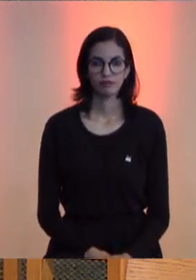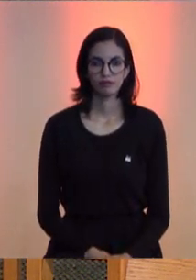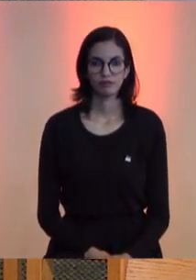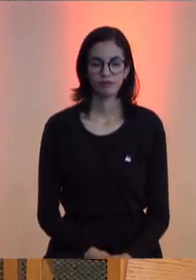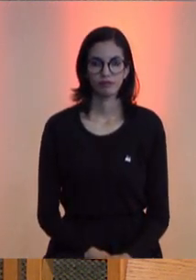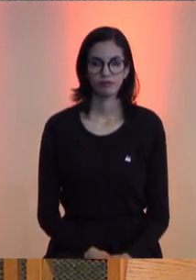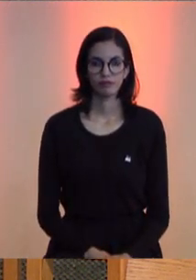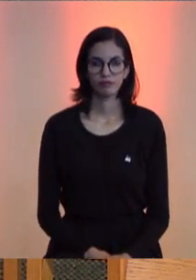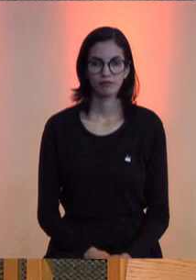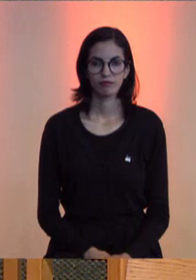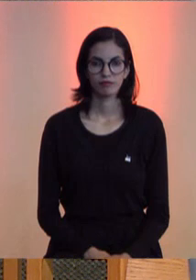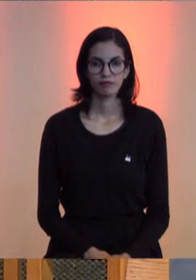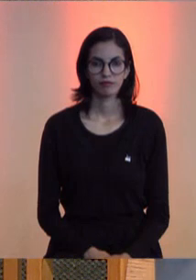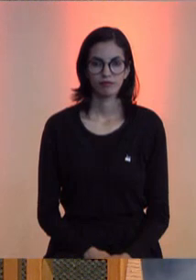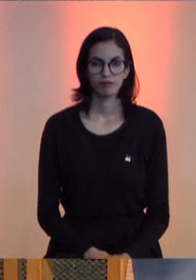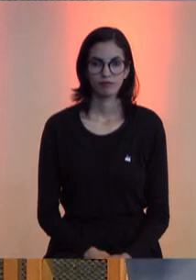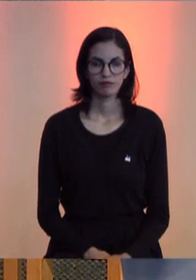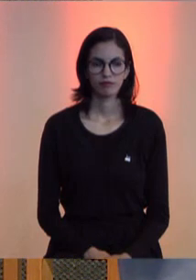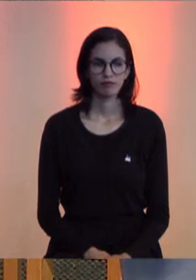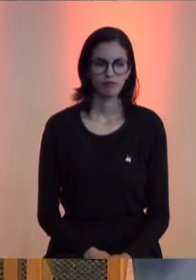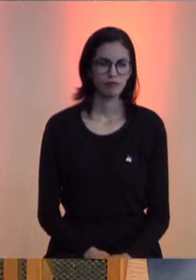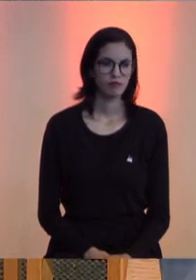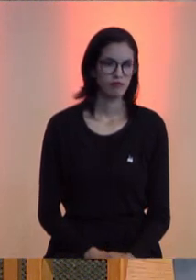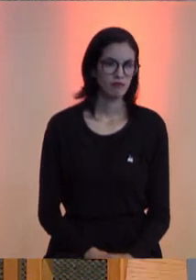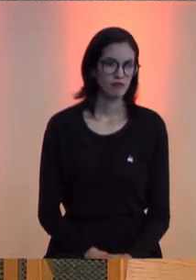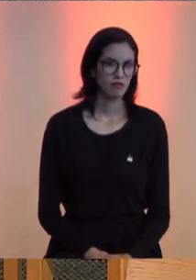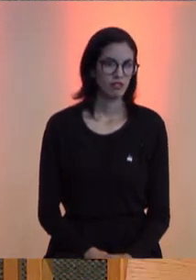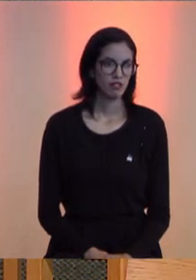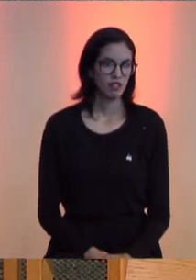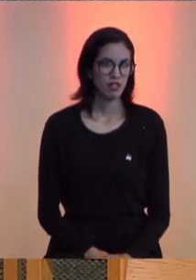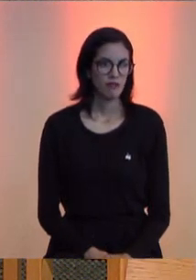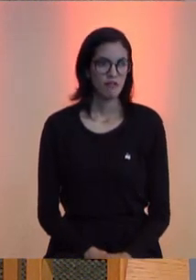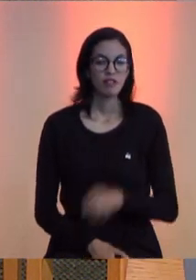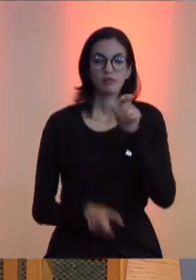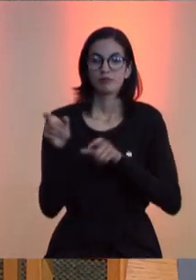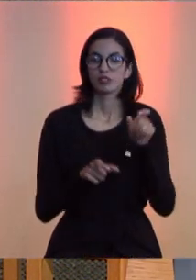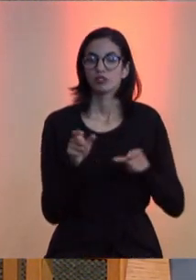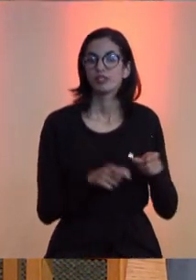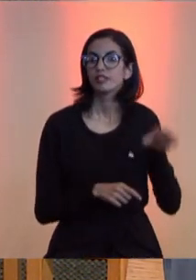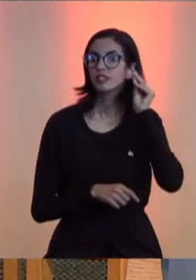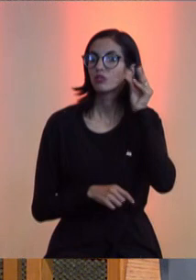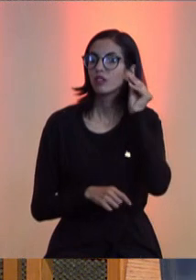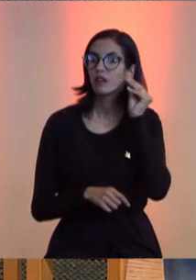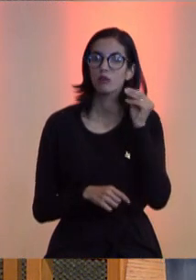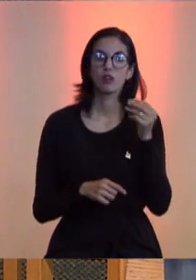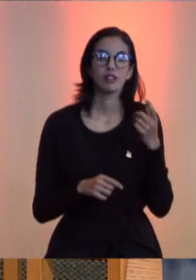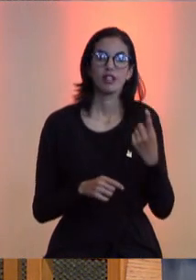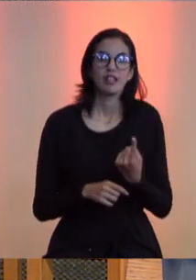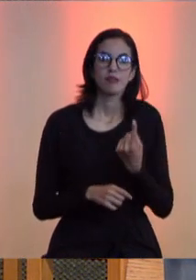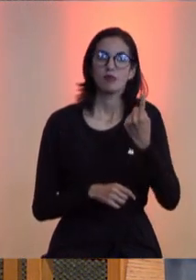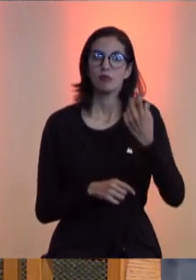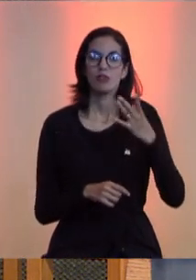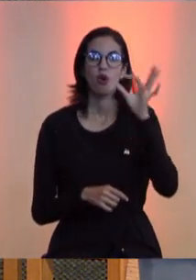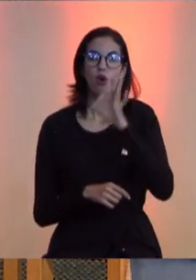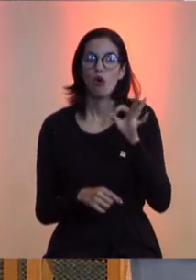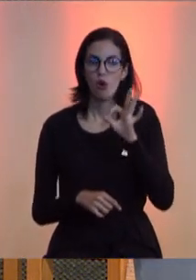members, faculty members, yeah, administrators. A los que están escuchando, que son miembros del personal docente, del personal administrativo o dirigentes. When you